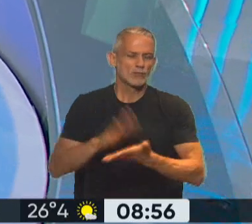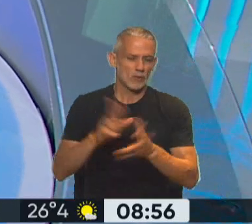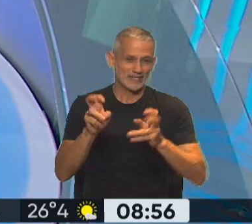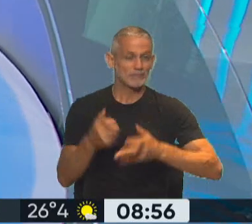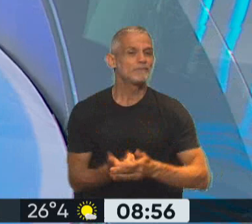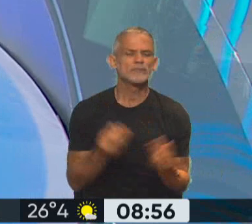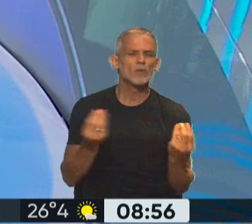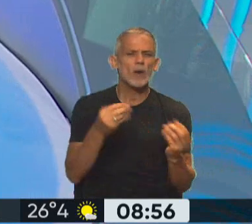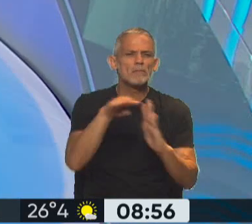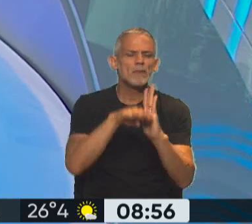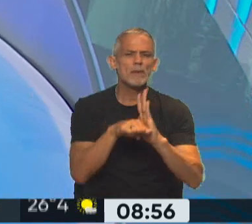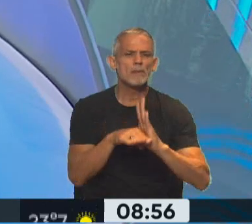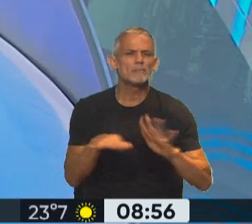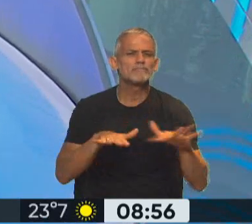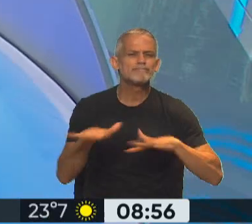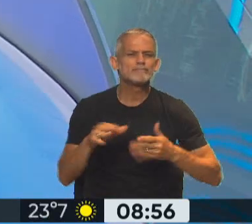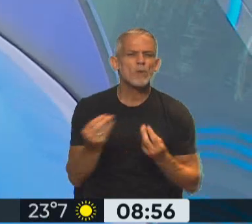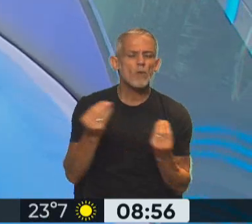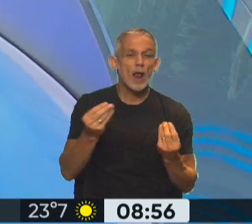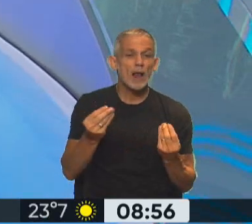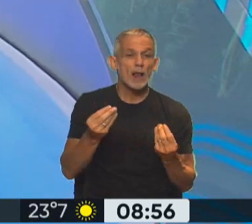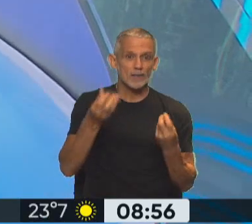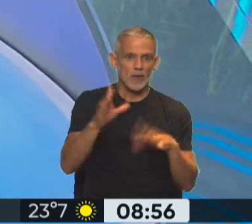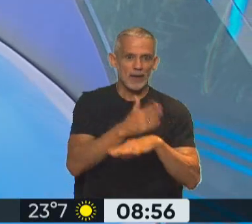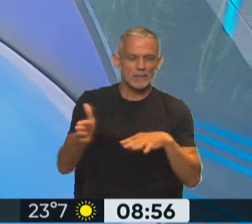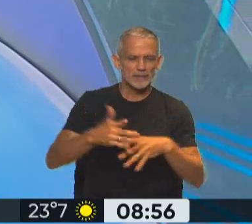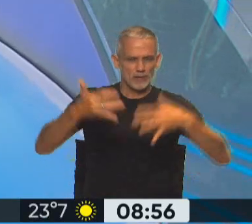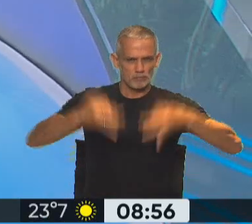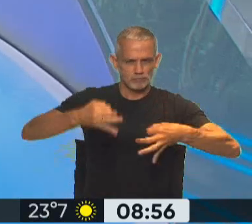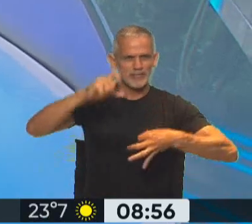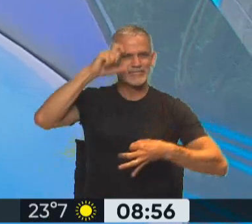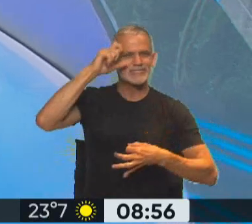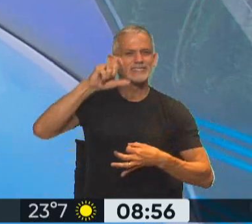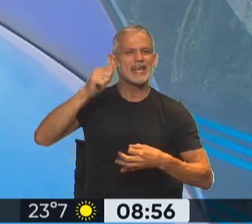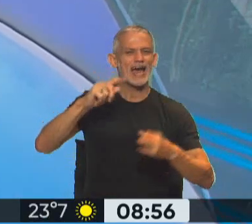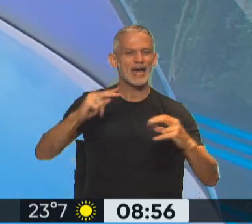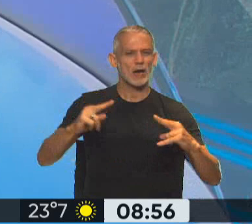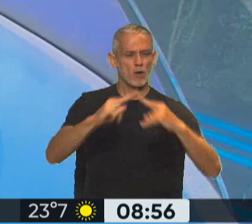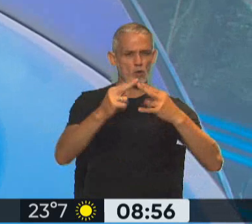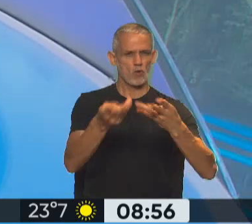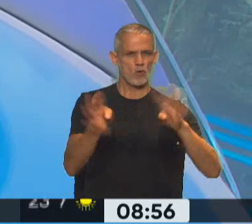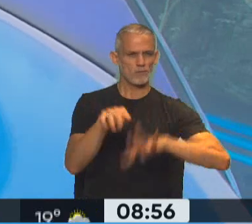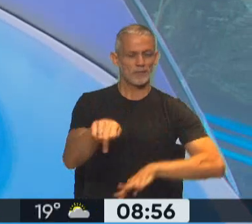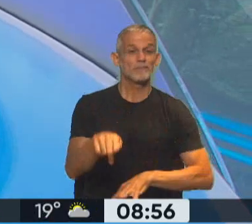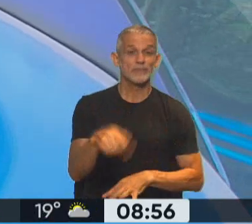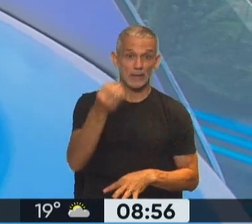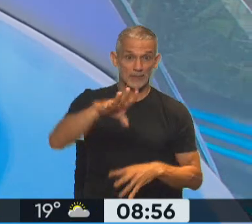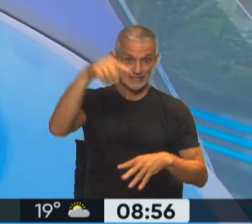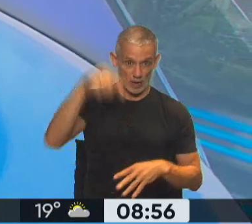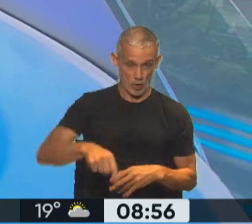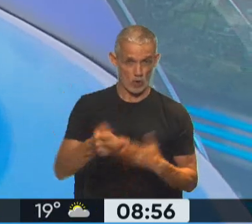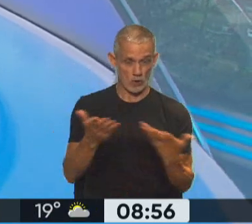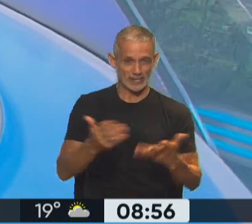previsto Cuál es la la primera acción que se cumple apenas comienza formalmente la Cumbre bueno la Cumbre comienza finalmente hoy